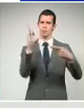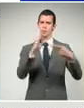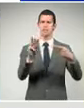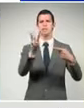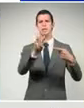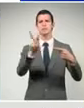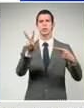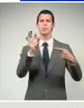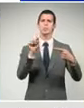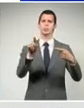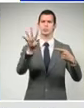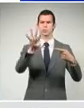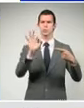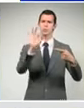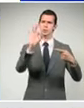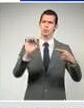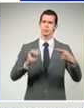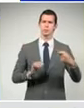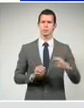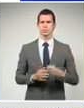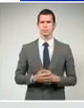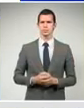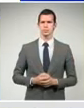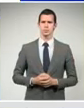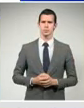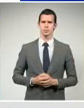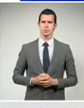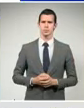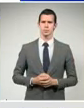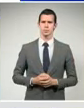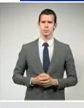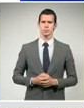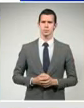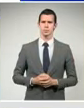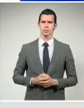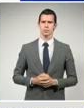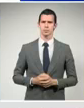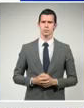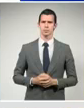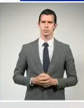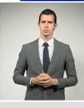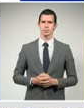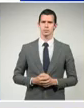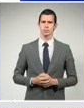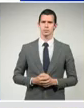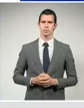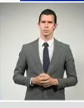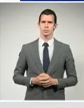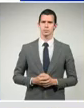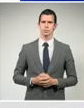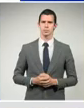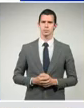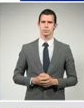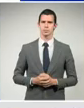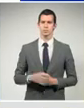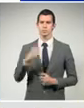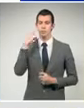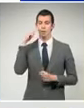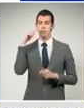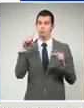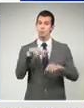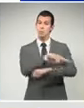32,5% de todos los fallecidos del mundo ayer, lamentablemente fueron en el gigante